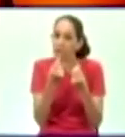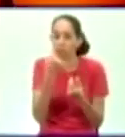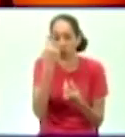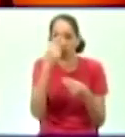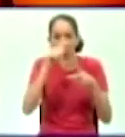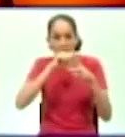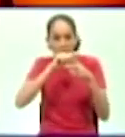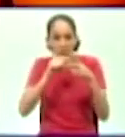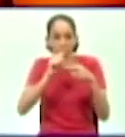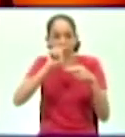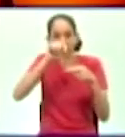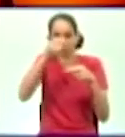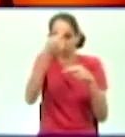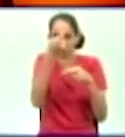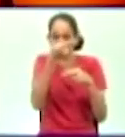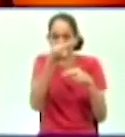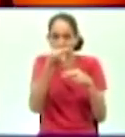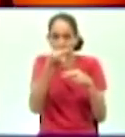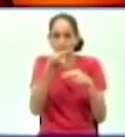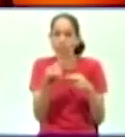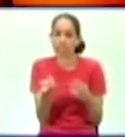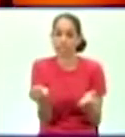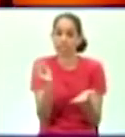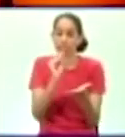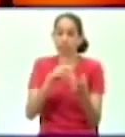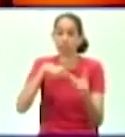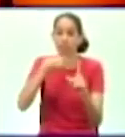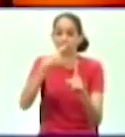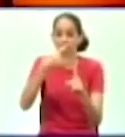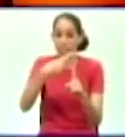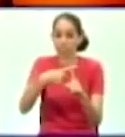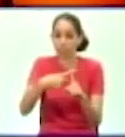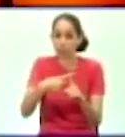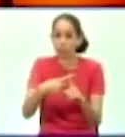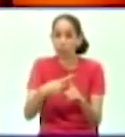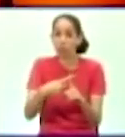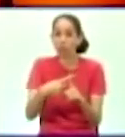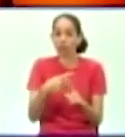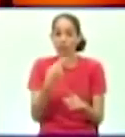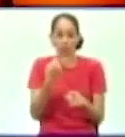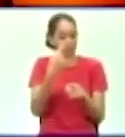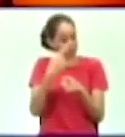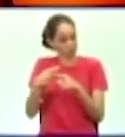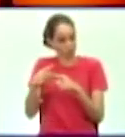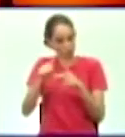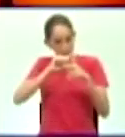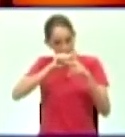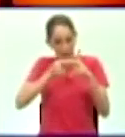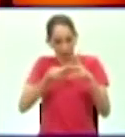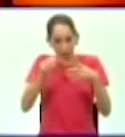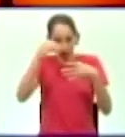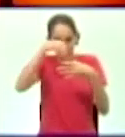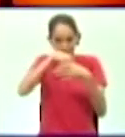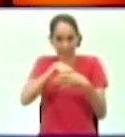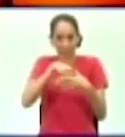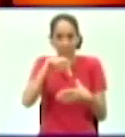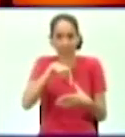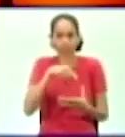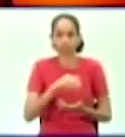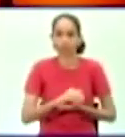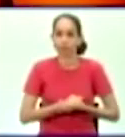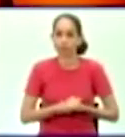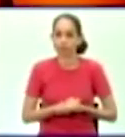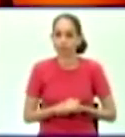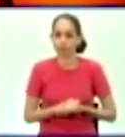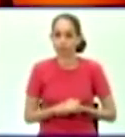si adicionas la amplitud de los ángulos interiores no adyacentes a él. De esta manera vas a